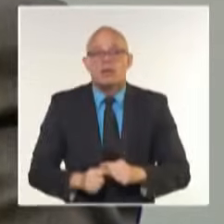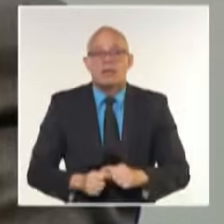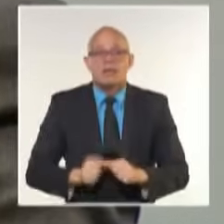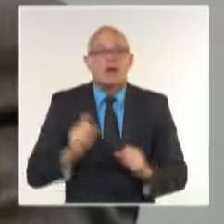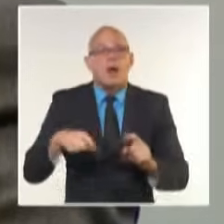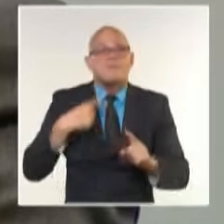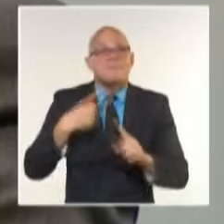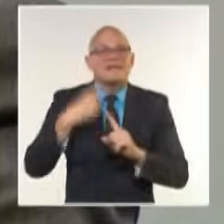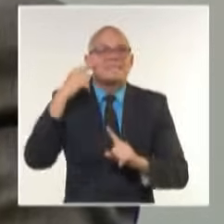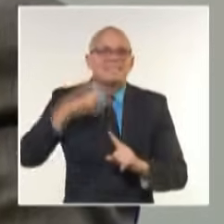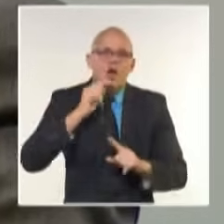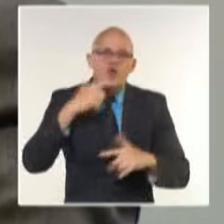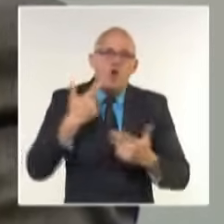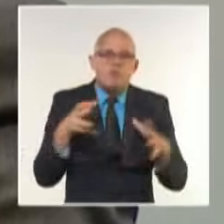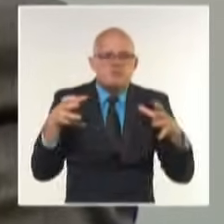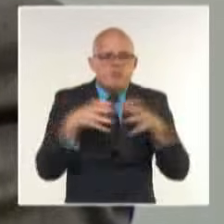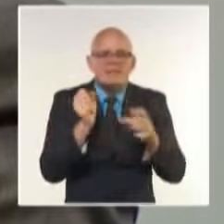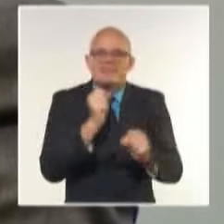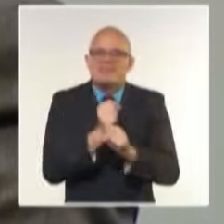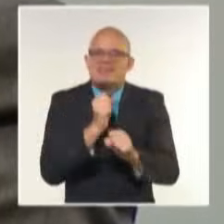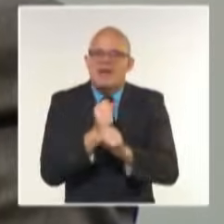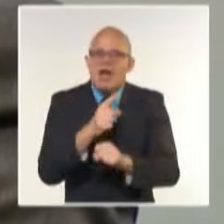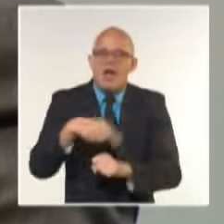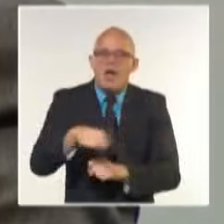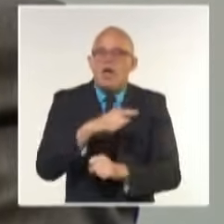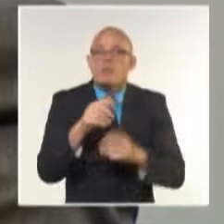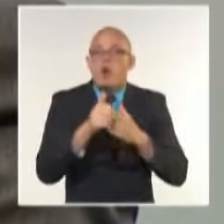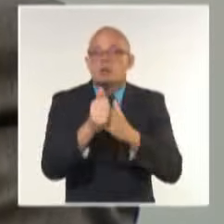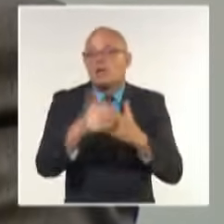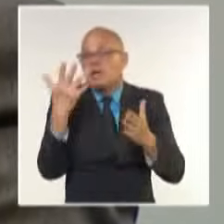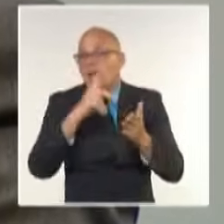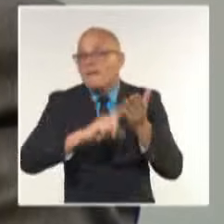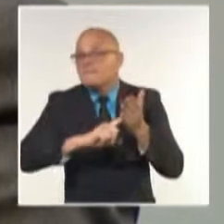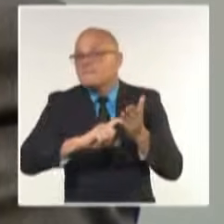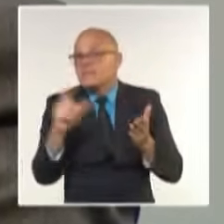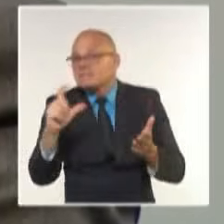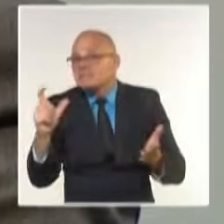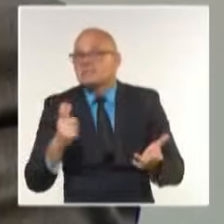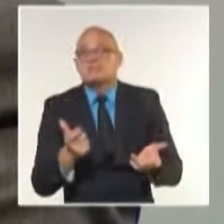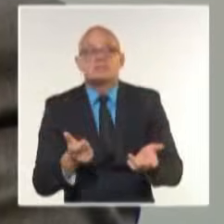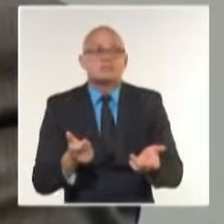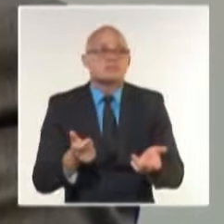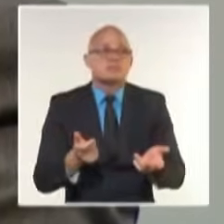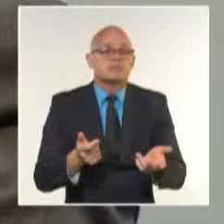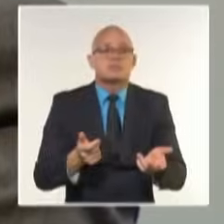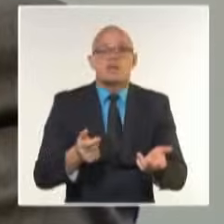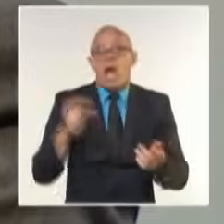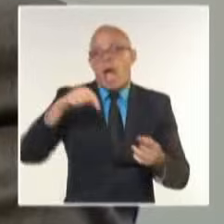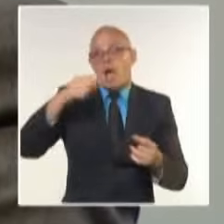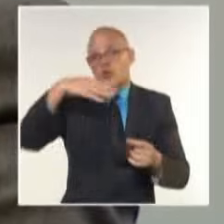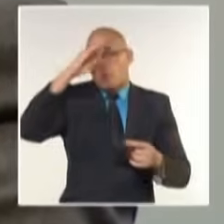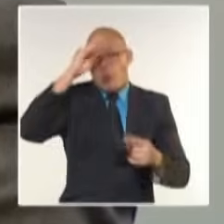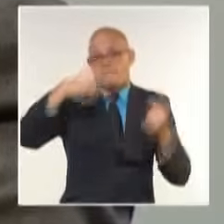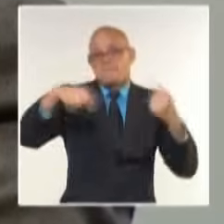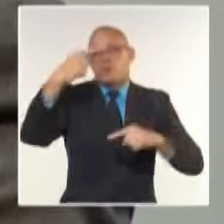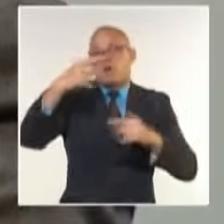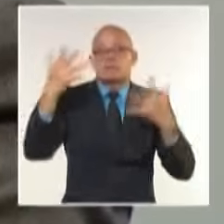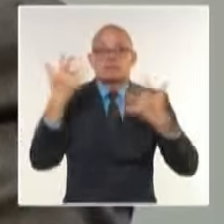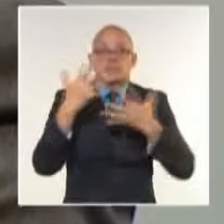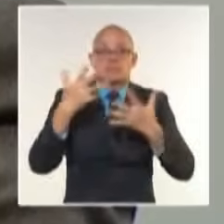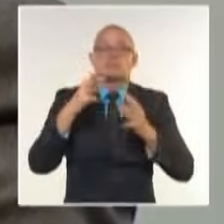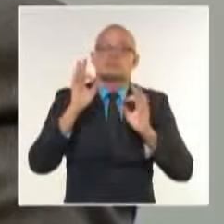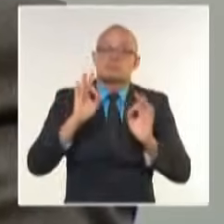de trabajo que que lo dirige el partido en la figura del presidente y del primer secretario del Comité Central, que